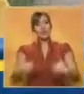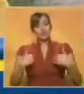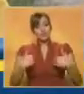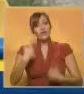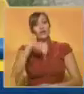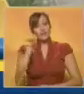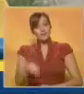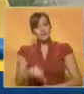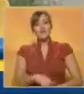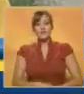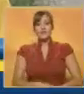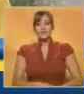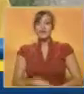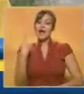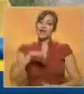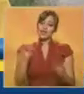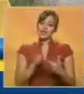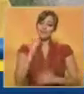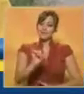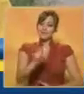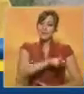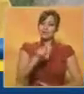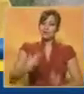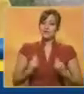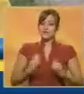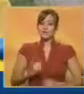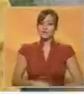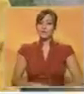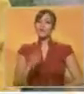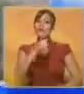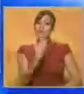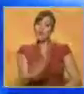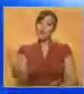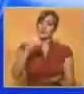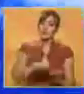también parte de la calzada que comunica a esta misma población de Ceboruco. Con esta información regresamos a Caracas.